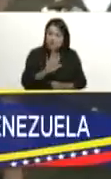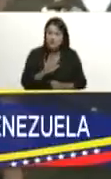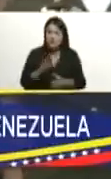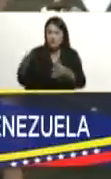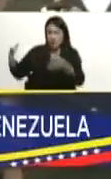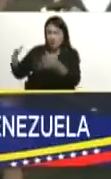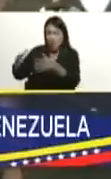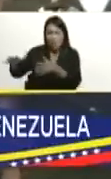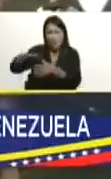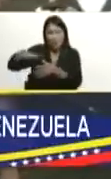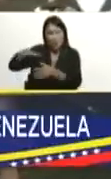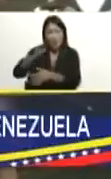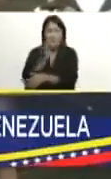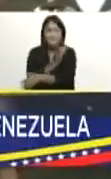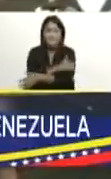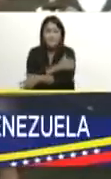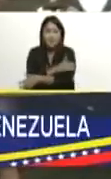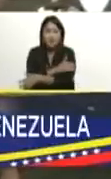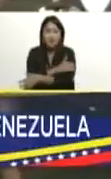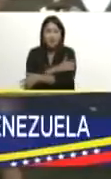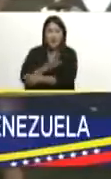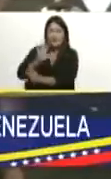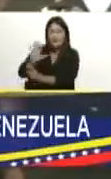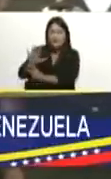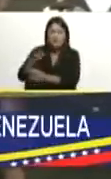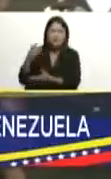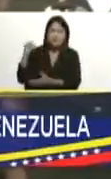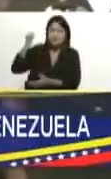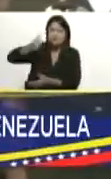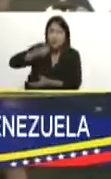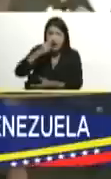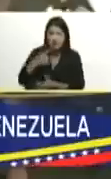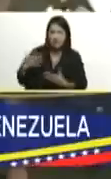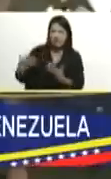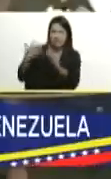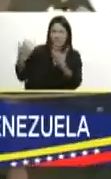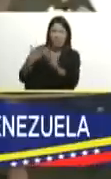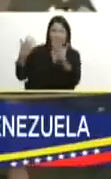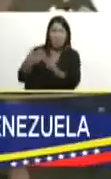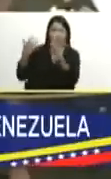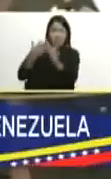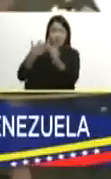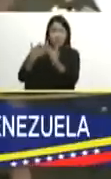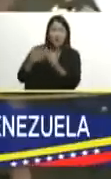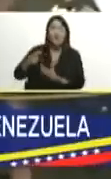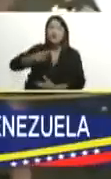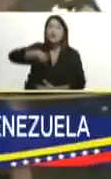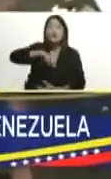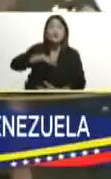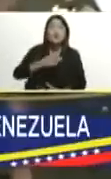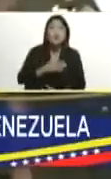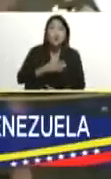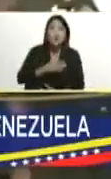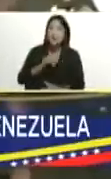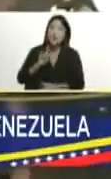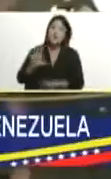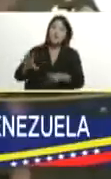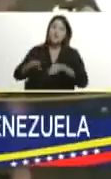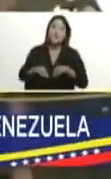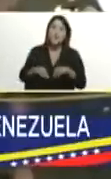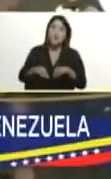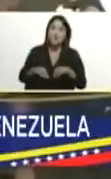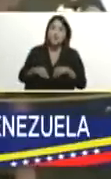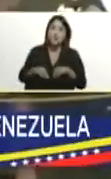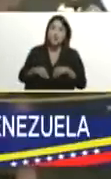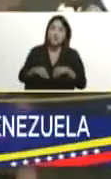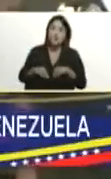grupales que han sido muy violentos en los últimos años, bueno, nosotros queremos decirle al pueblo de Venezuela que aquí está la